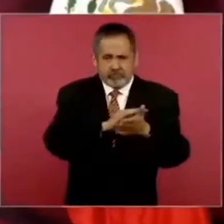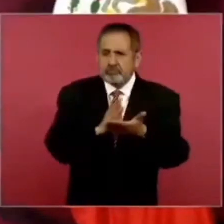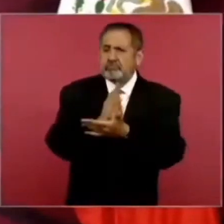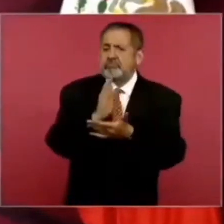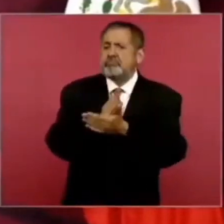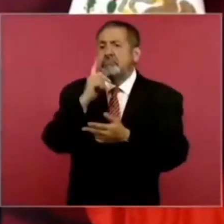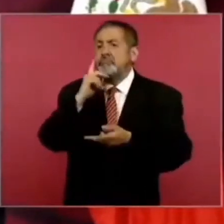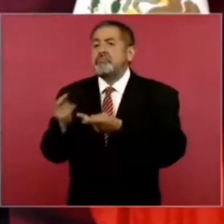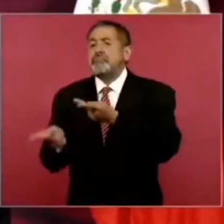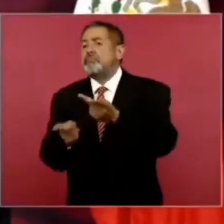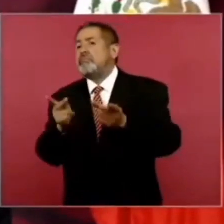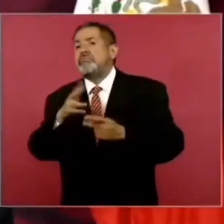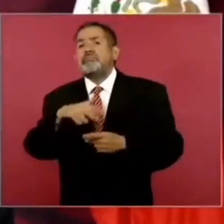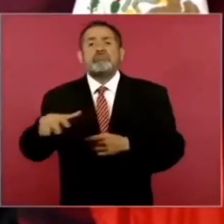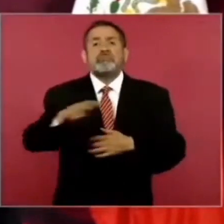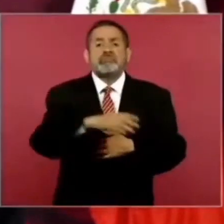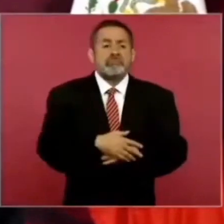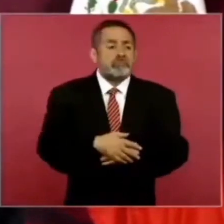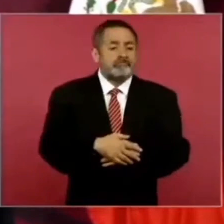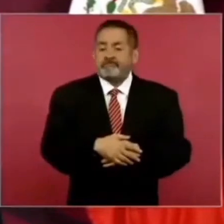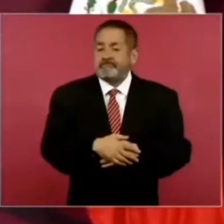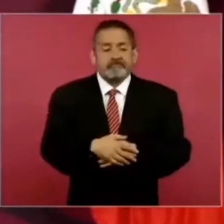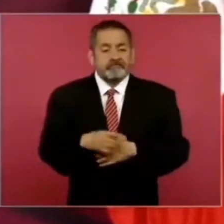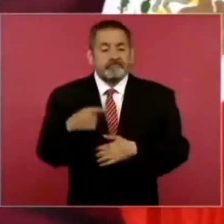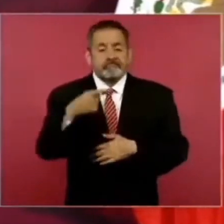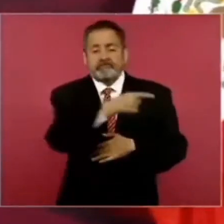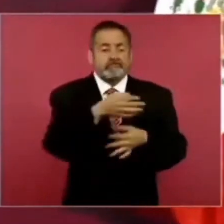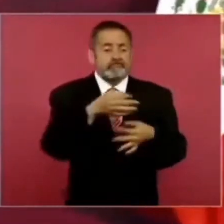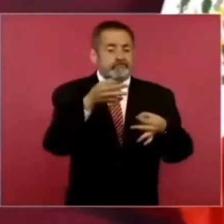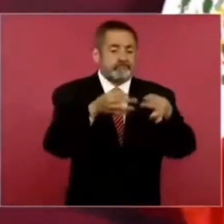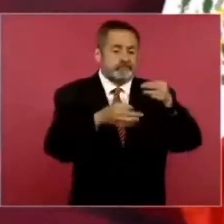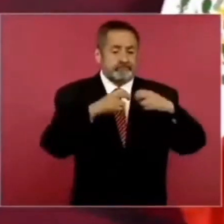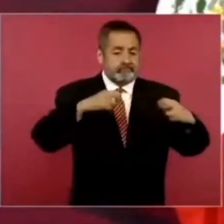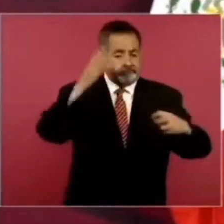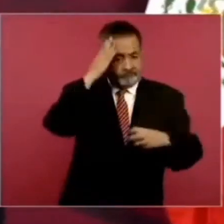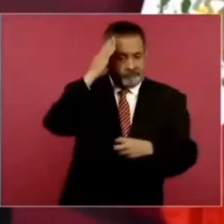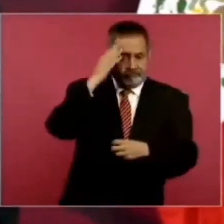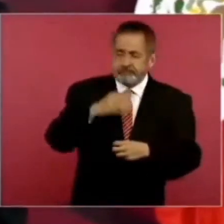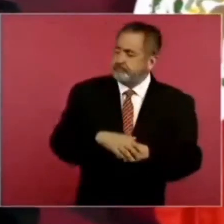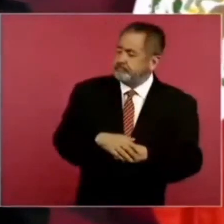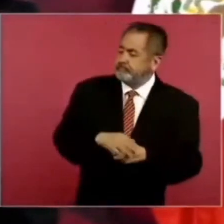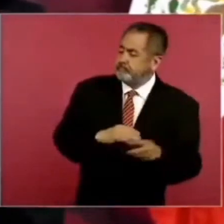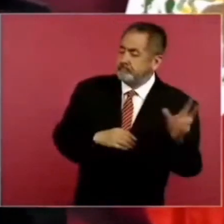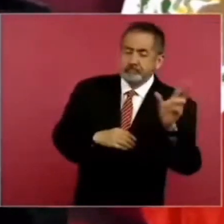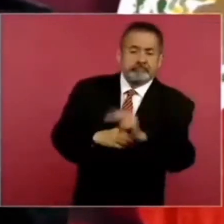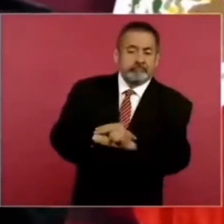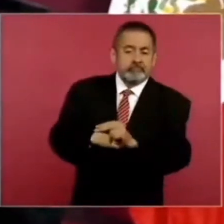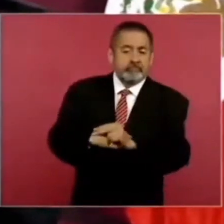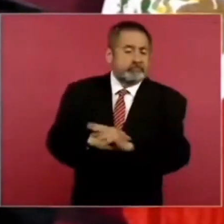preguntara al pueblo. Pues los ministros de la Corte dijeron que no.